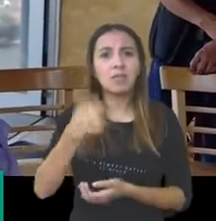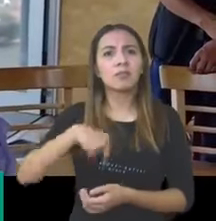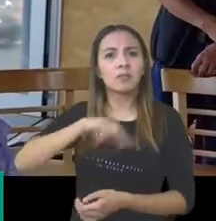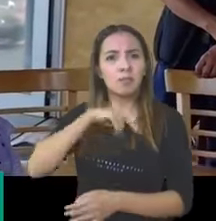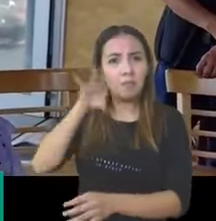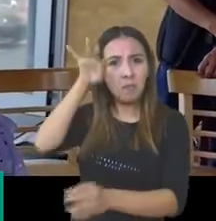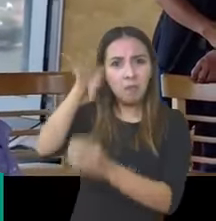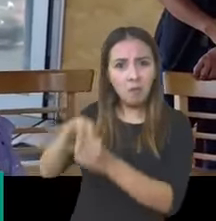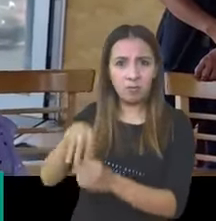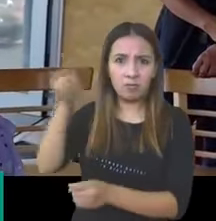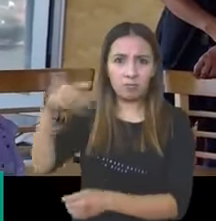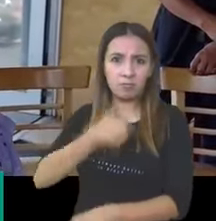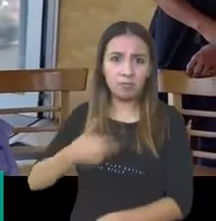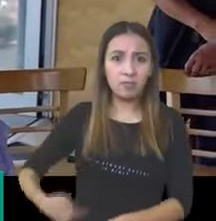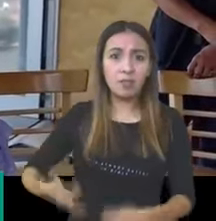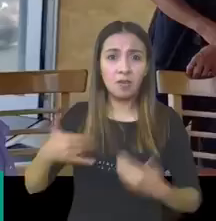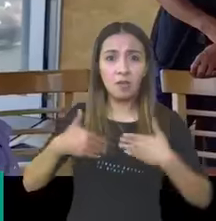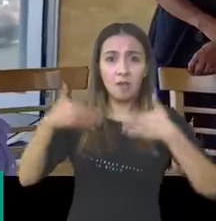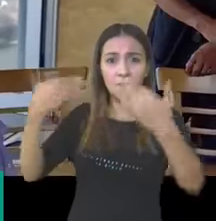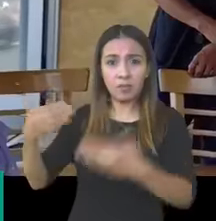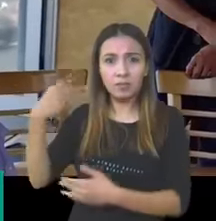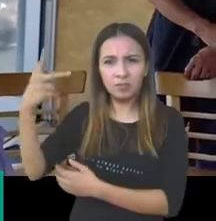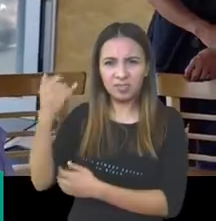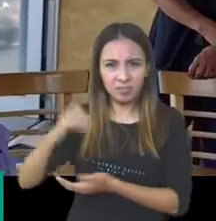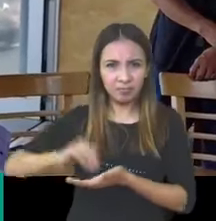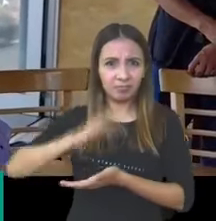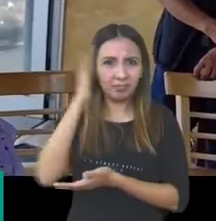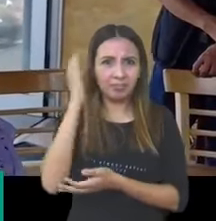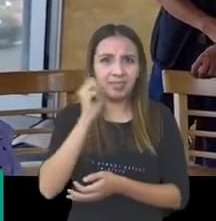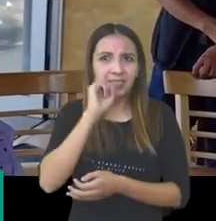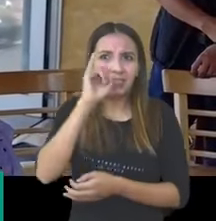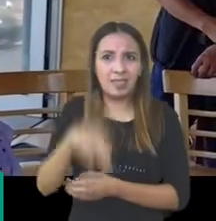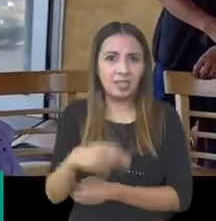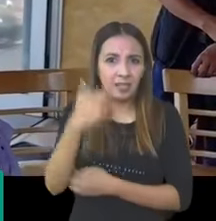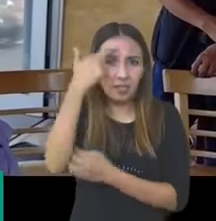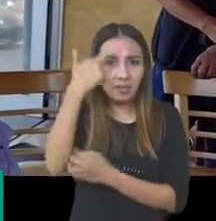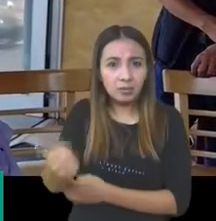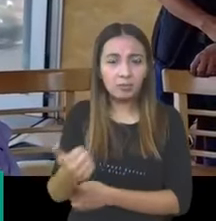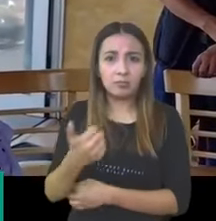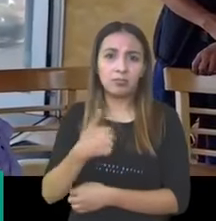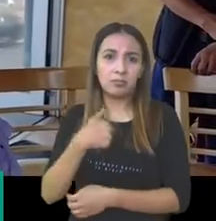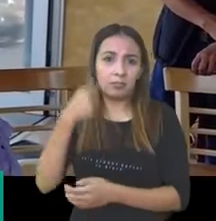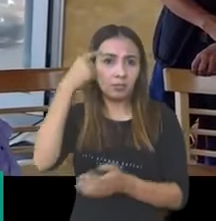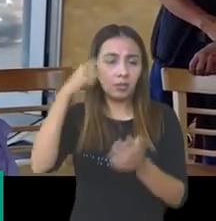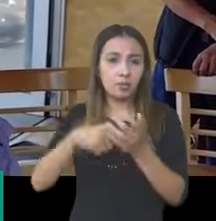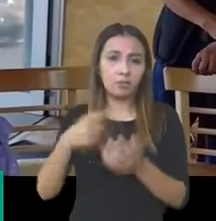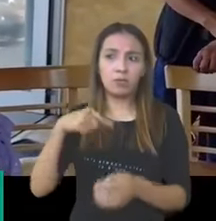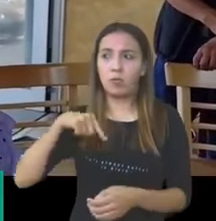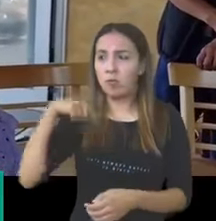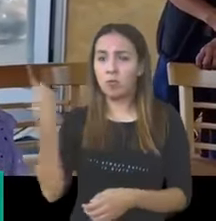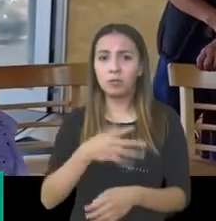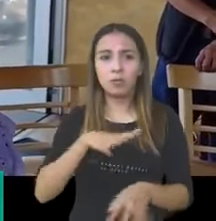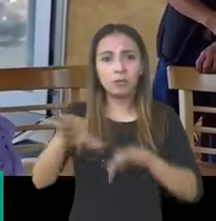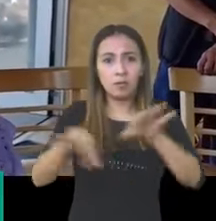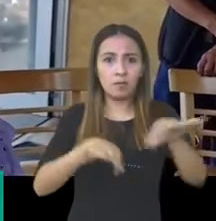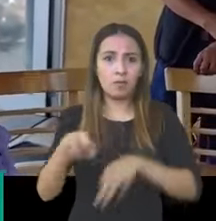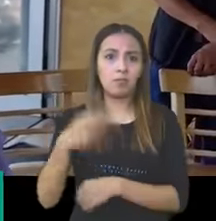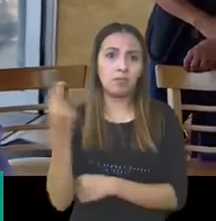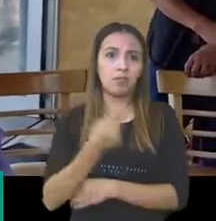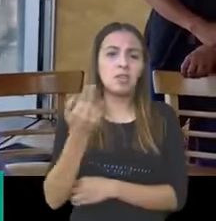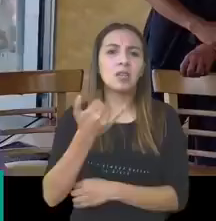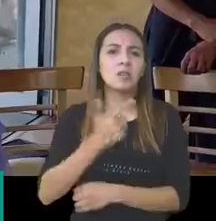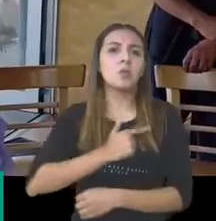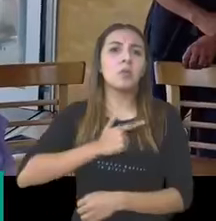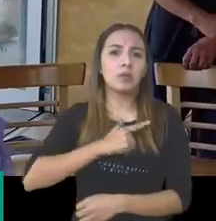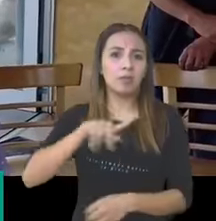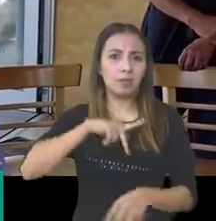en su palabra. Y para que nos despida de esta manera injustificada, yo creo que todos trabajamos porque tenemos la necesidad y porque también amamos lo que nos gusta.